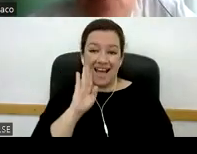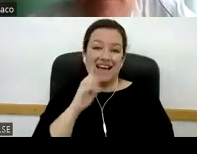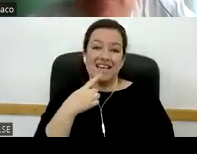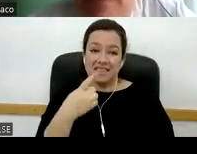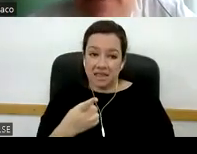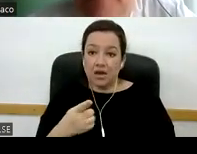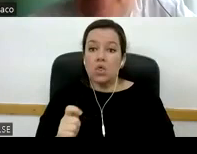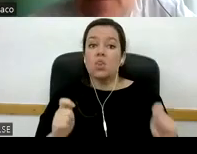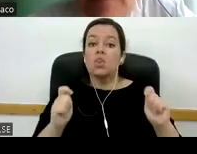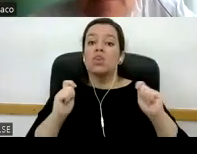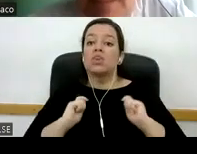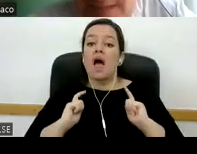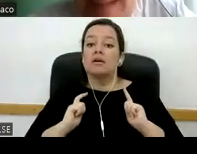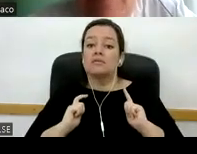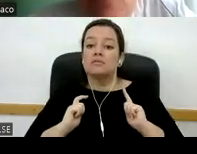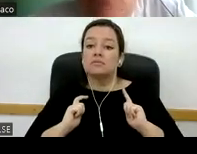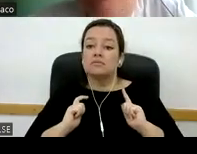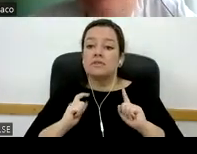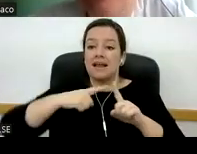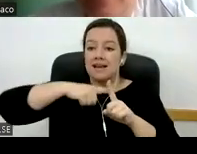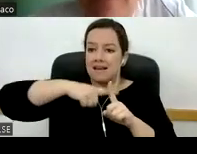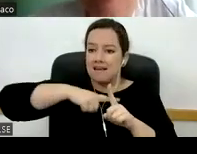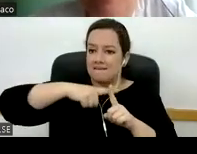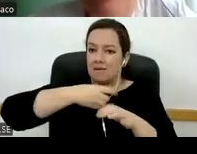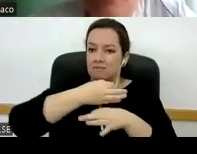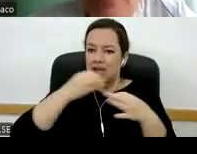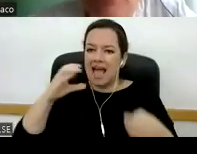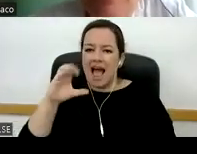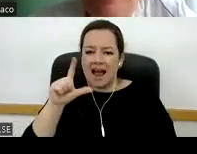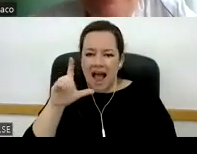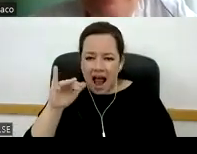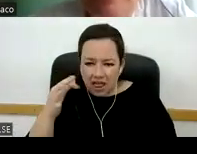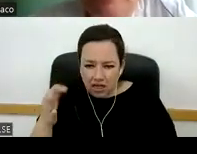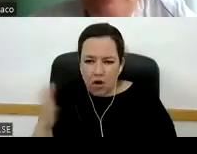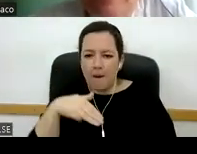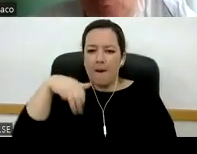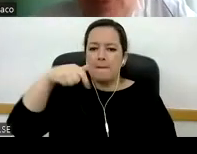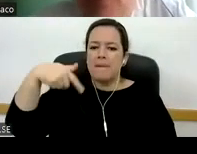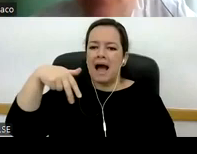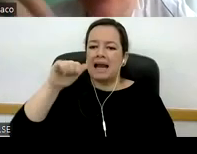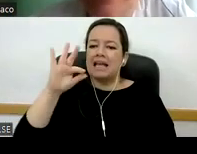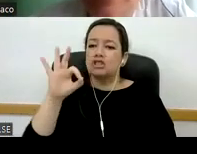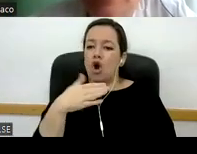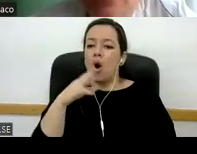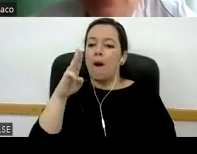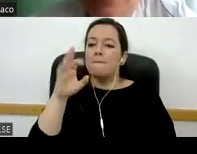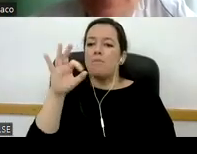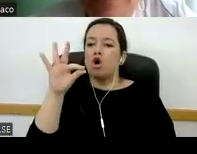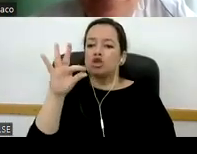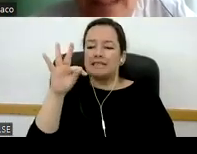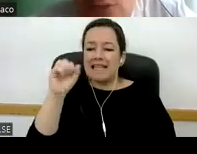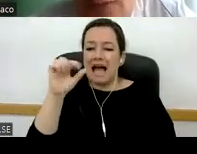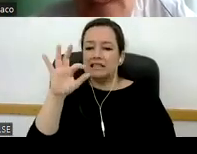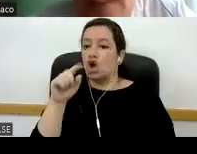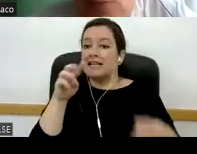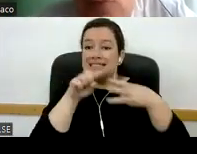ProBalance aporta niveles adecuados de calcio, magnesio y potasio, que serían los 3